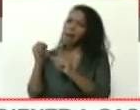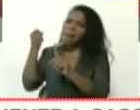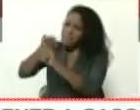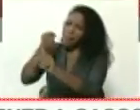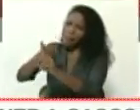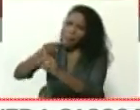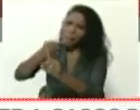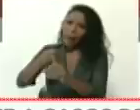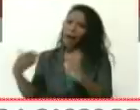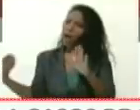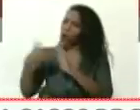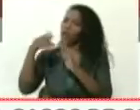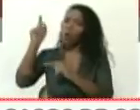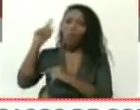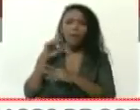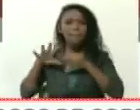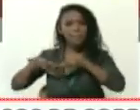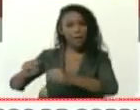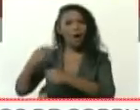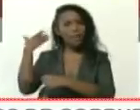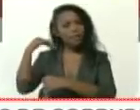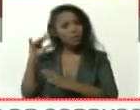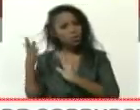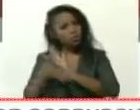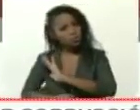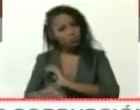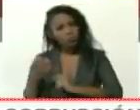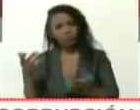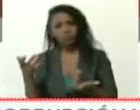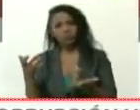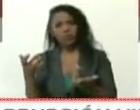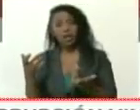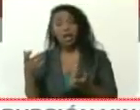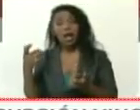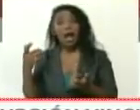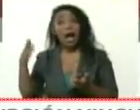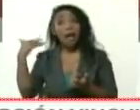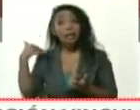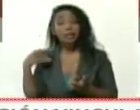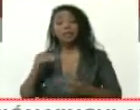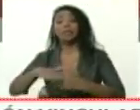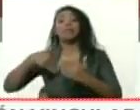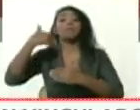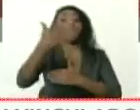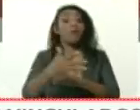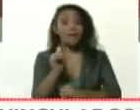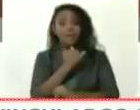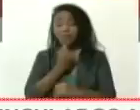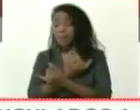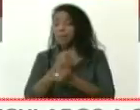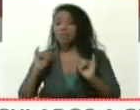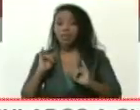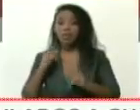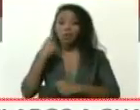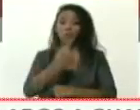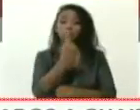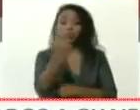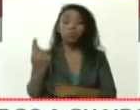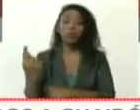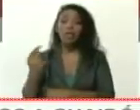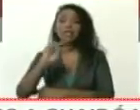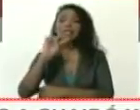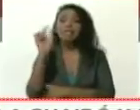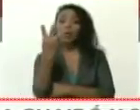contra un imperio, el imperio inglés. Batallas crueles, incluso después de ser independiente hubo algunos, unas